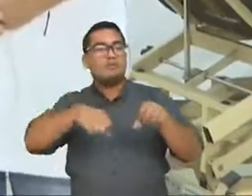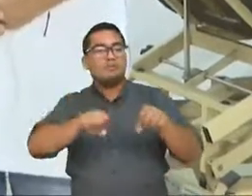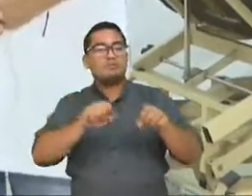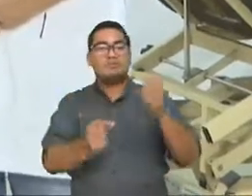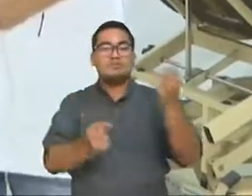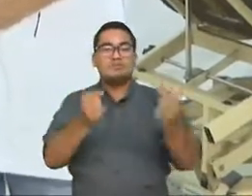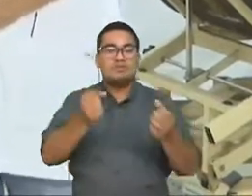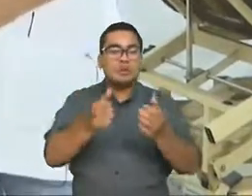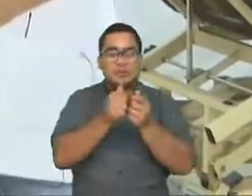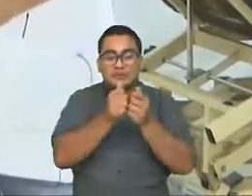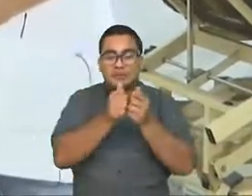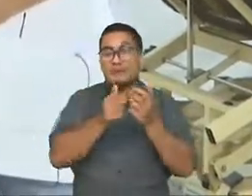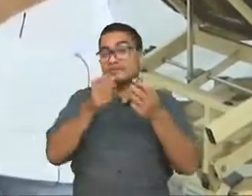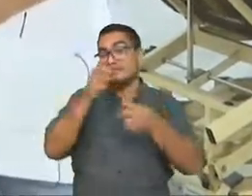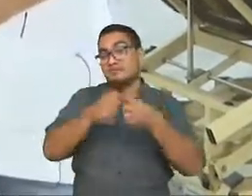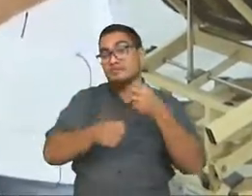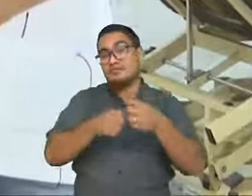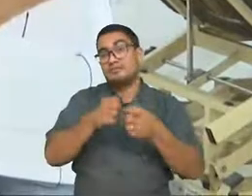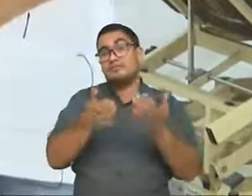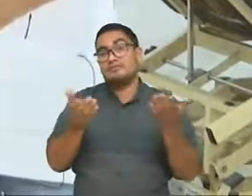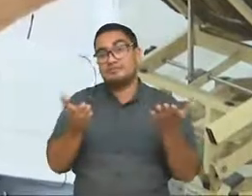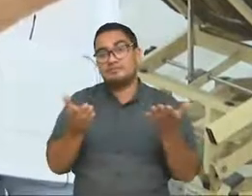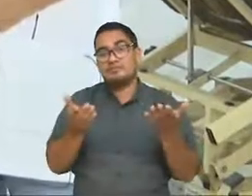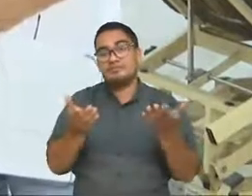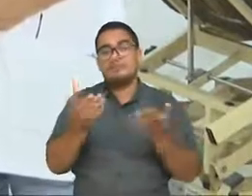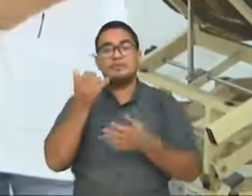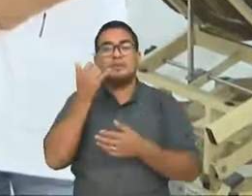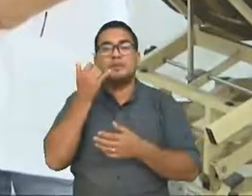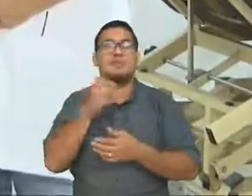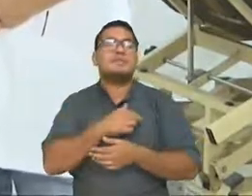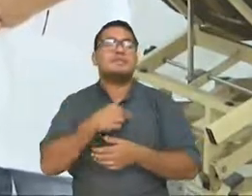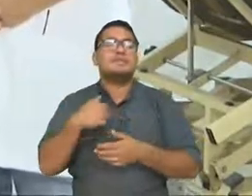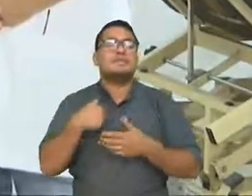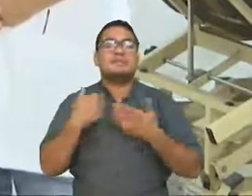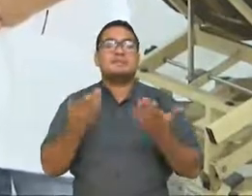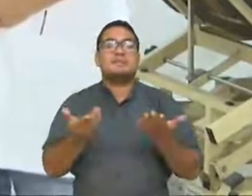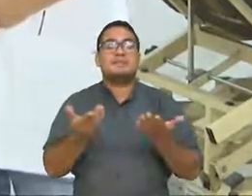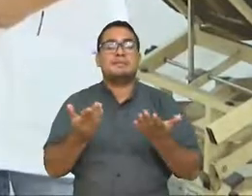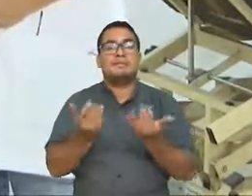problema. ¿Qué se puede hacer, pues, con el celular? Porque también es una